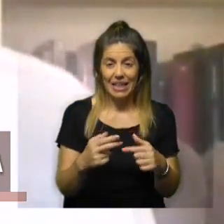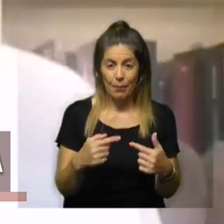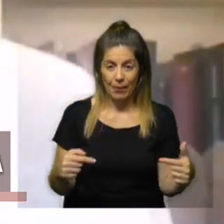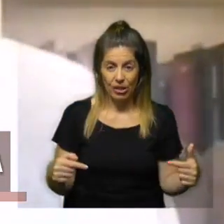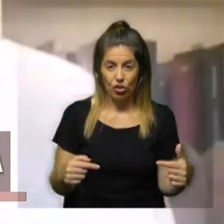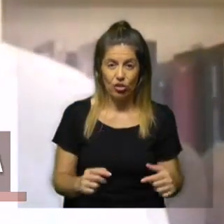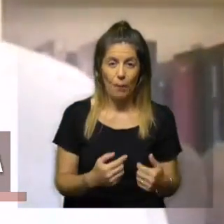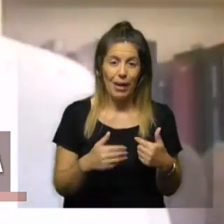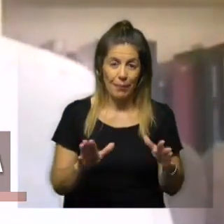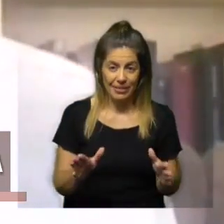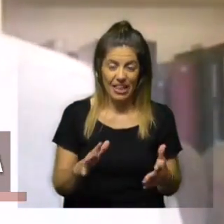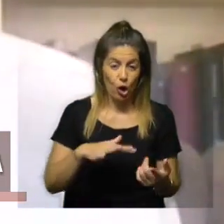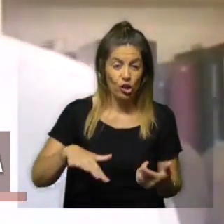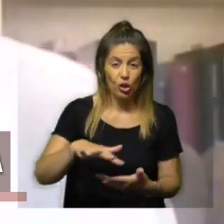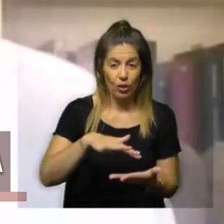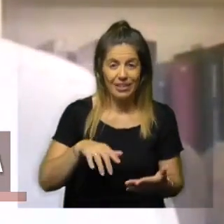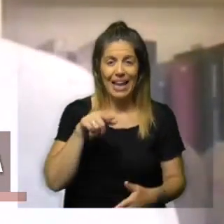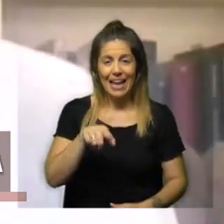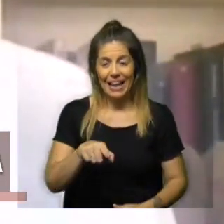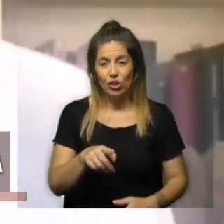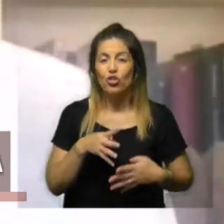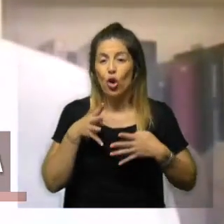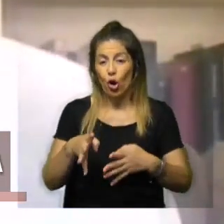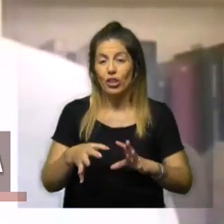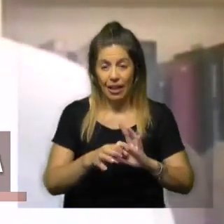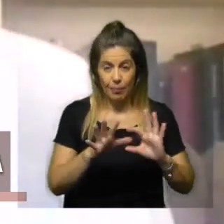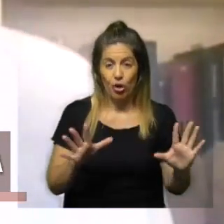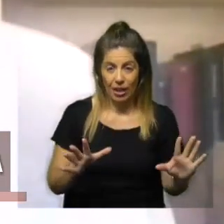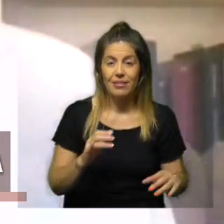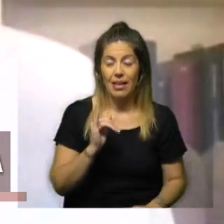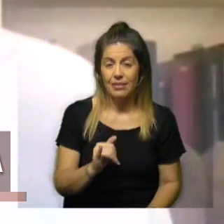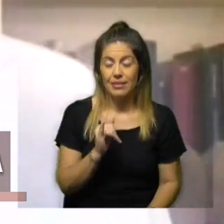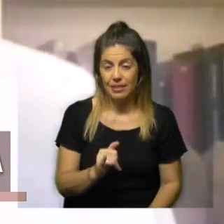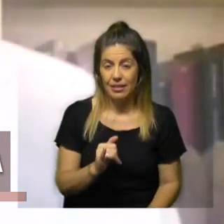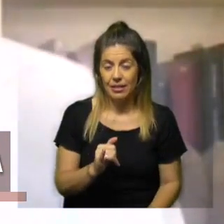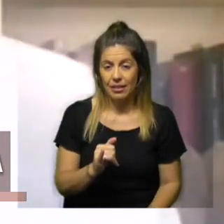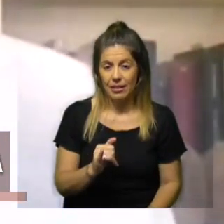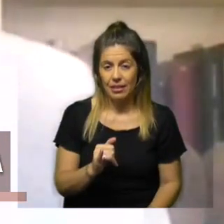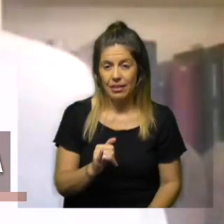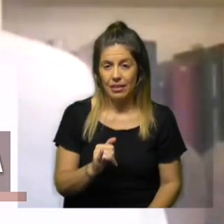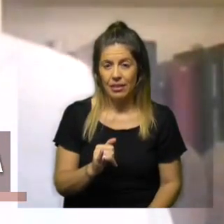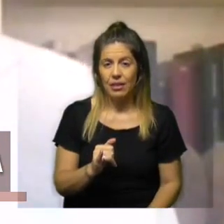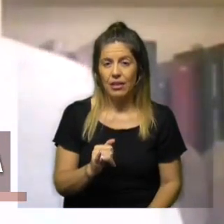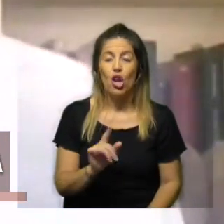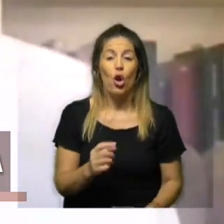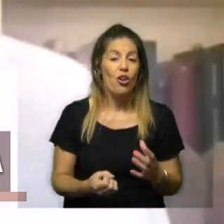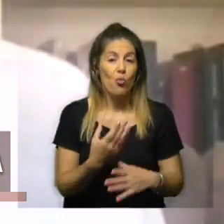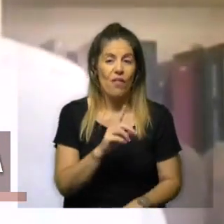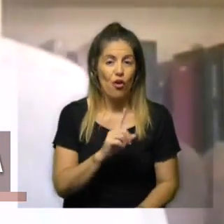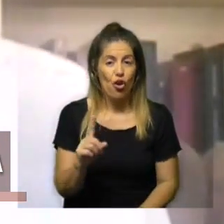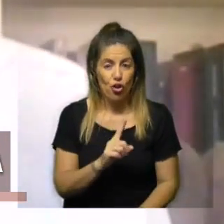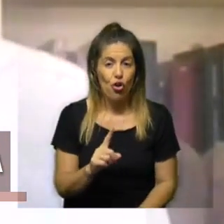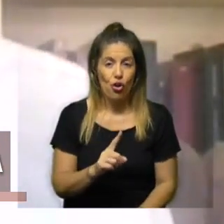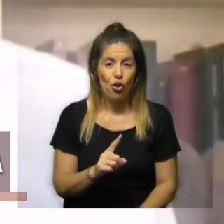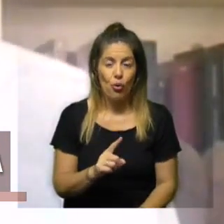y contextualizar esto. Esto es un atentado a la democracia, esto es un acto golpista que no es nuevo porque es parte de